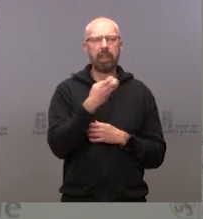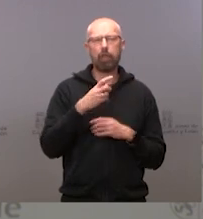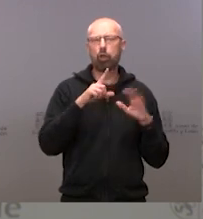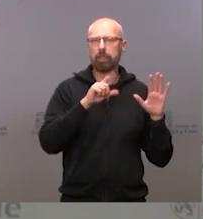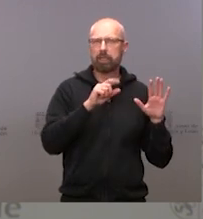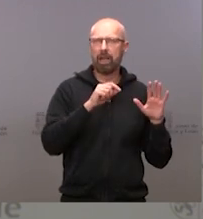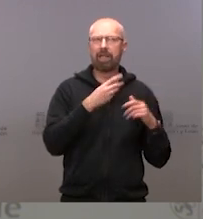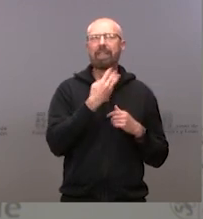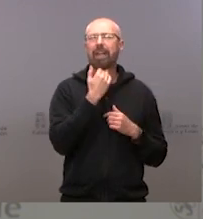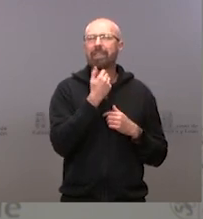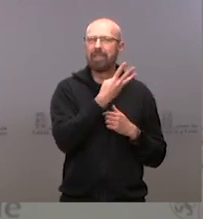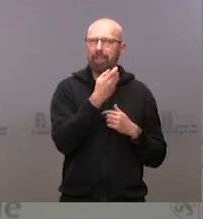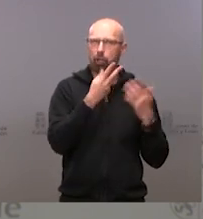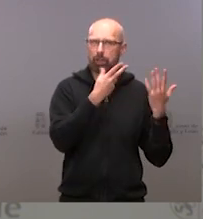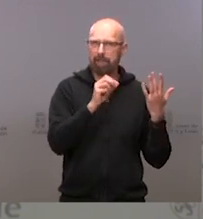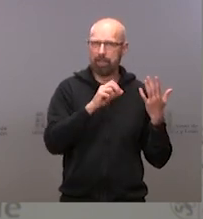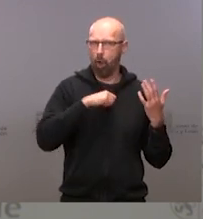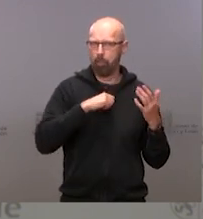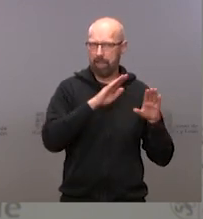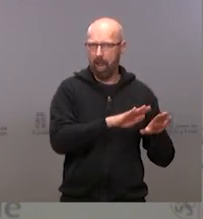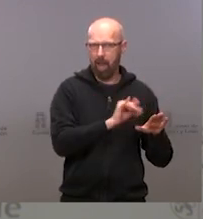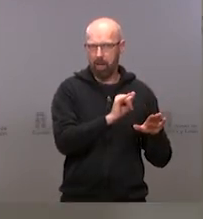370 en planta